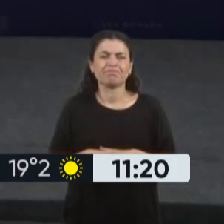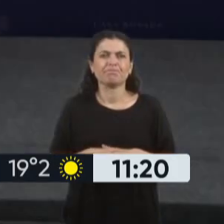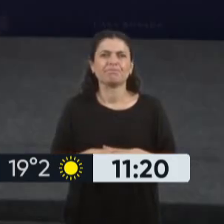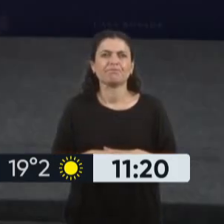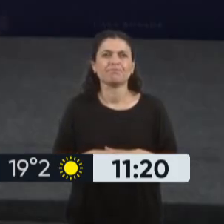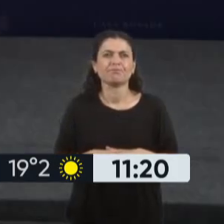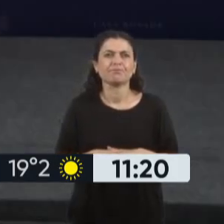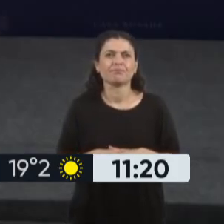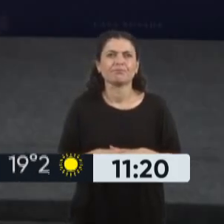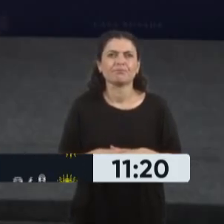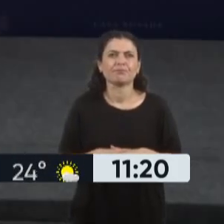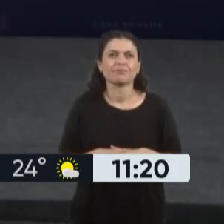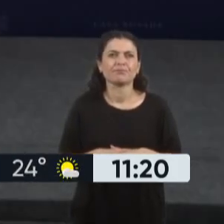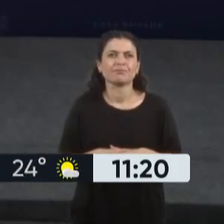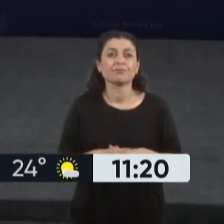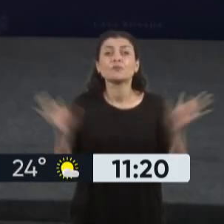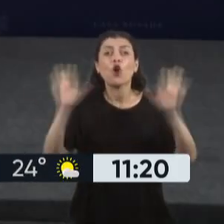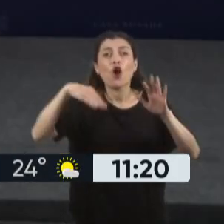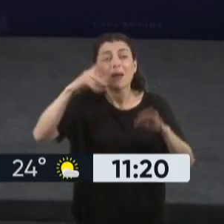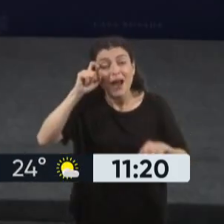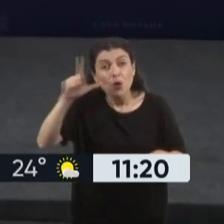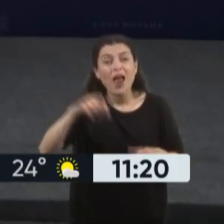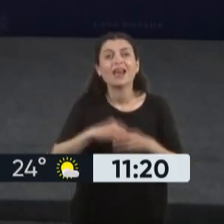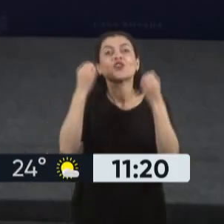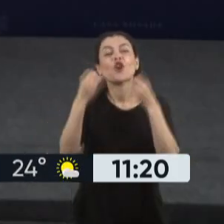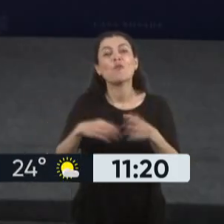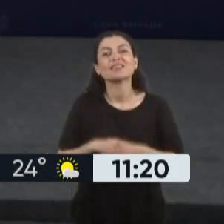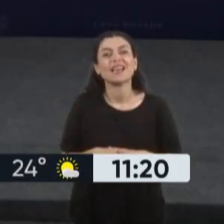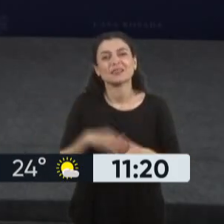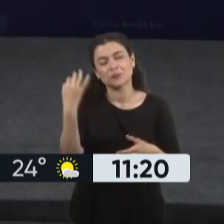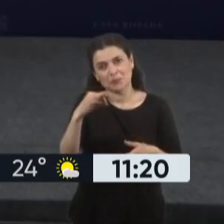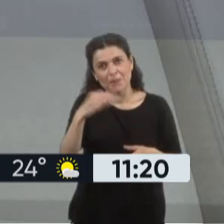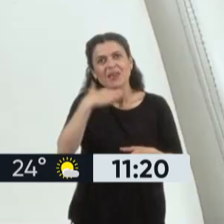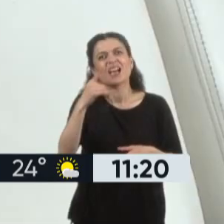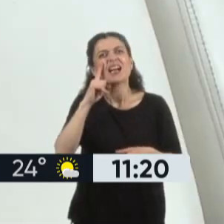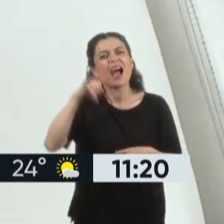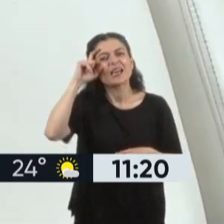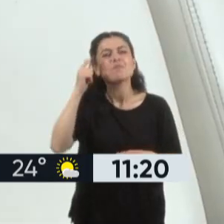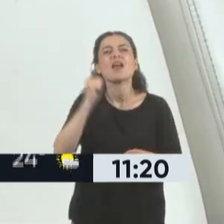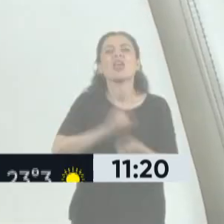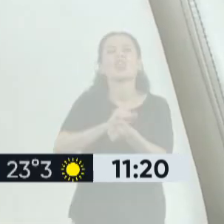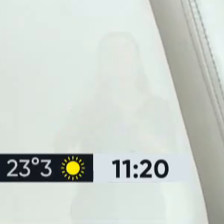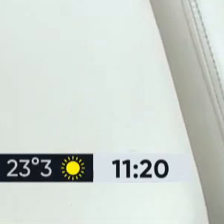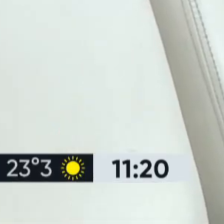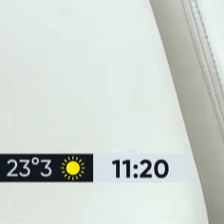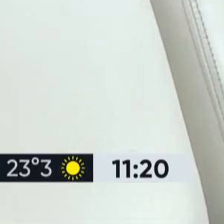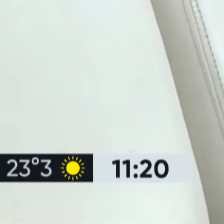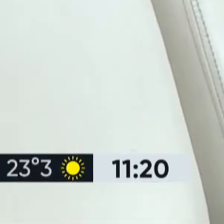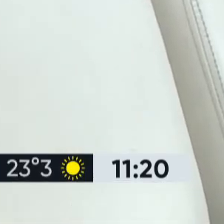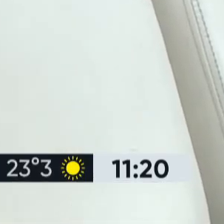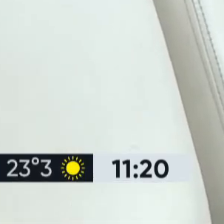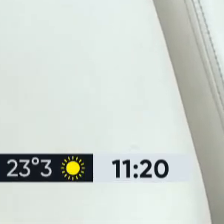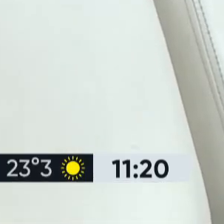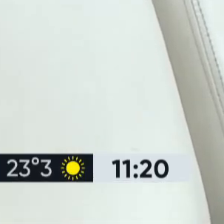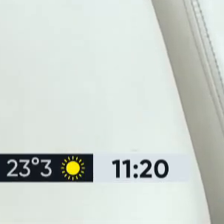vos. Hola Manuel, ¿cómo estás? Jaime, querido, ¿cómo andás? Bien, muy bien. Jaime Rosenberg, Diario La Nación. Consultarte sobre la